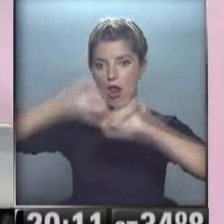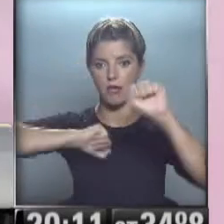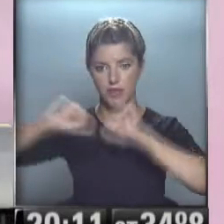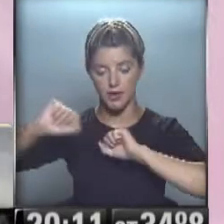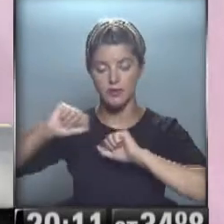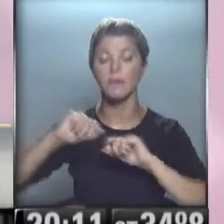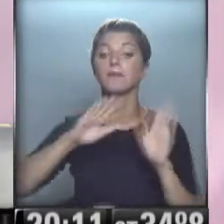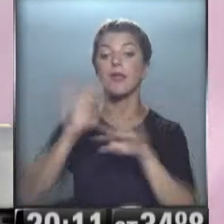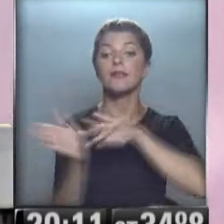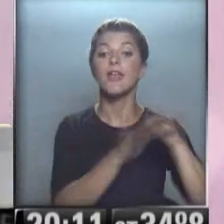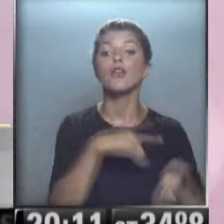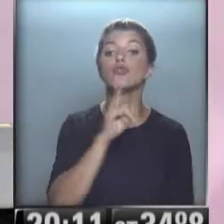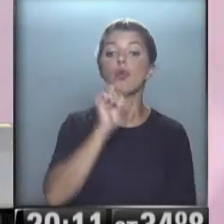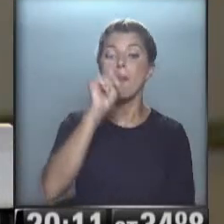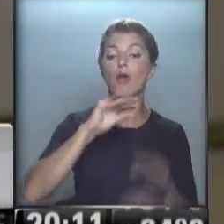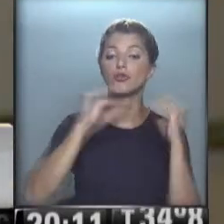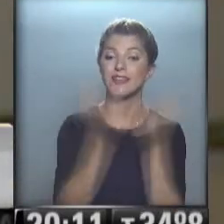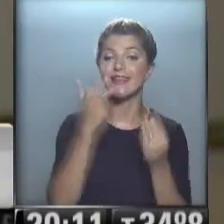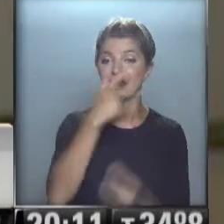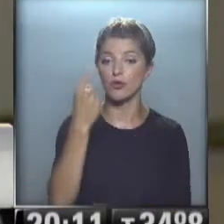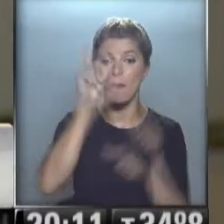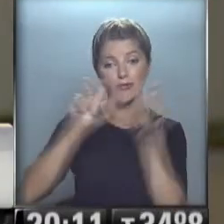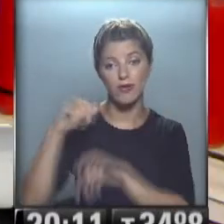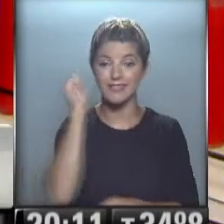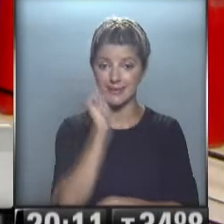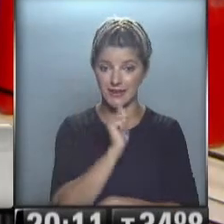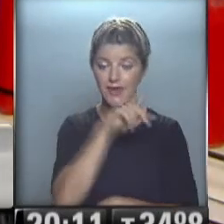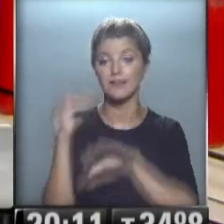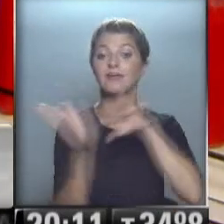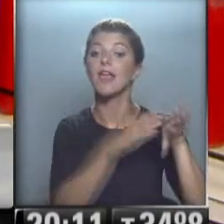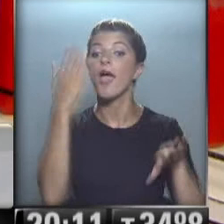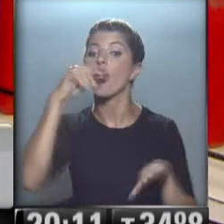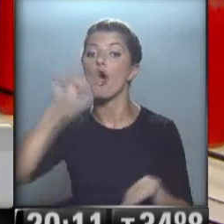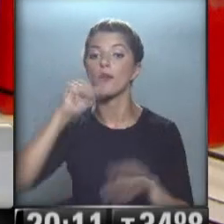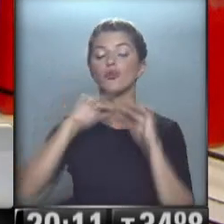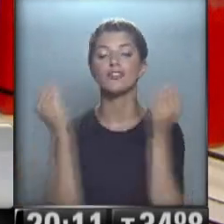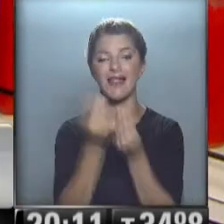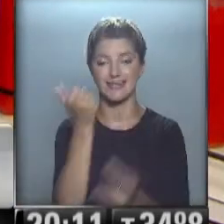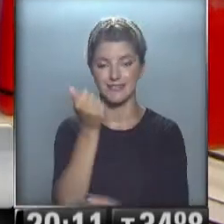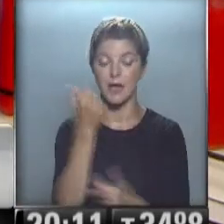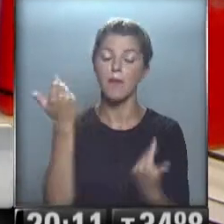Tucumán hubo 31 heridos y en Córdoba 6, aunque ninguno de gravedad.